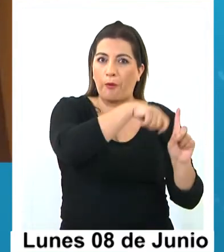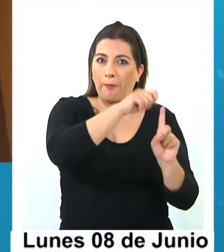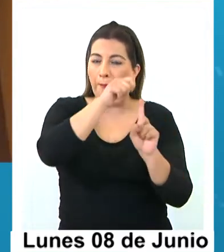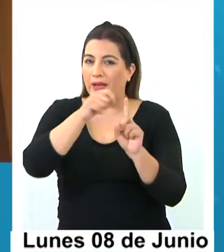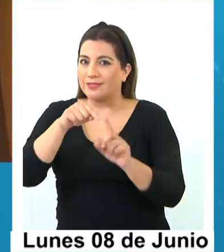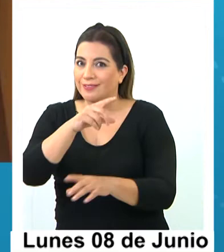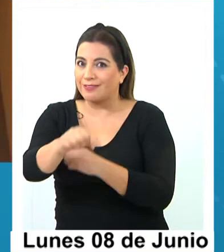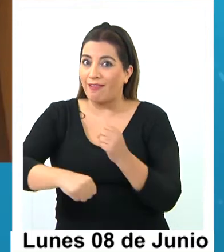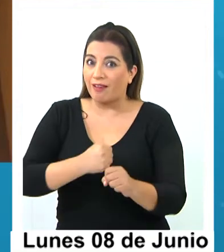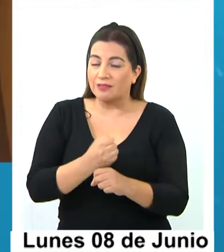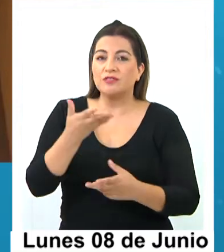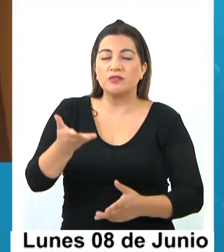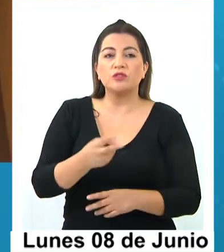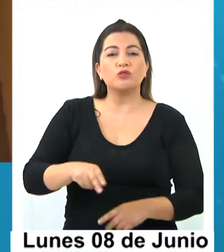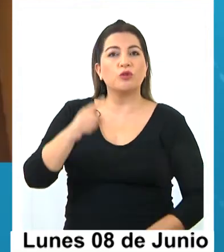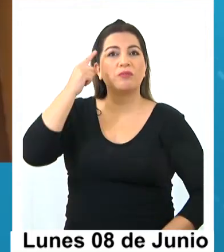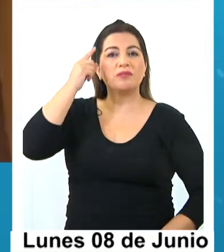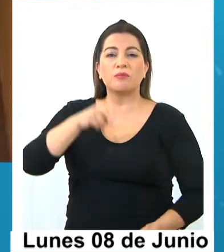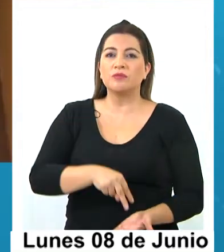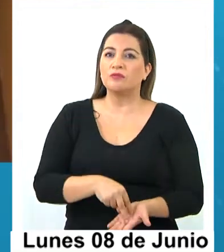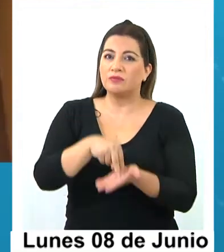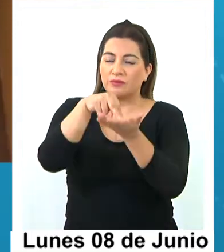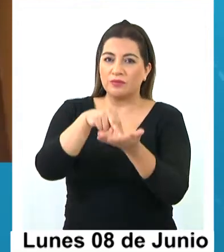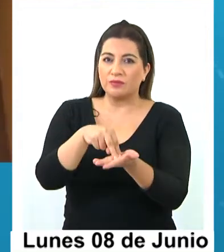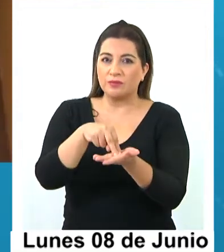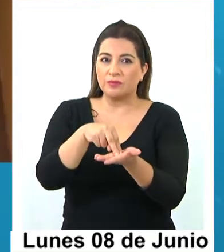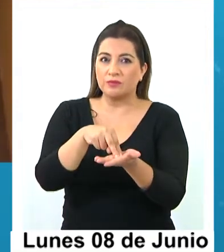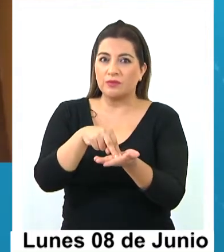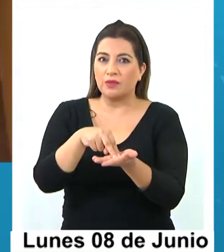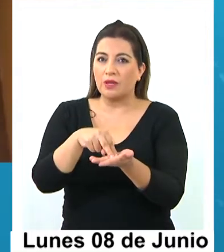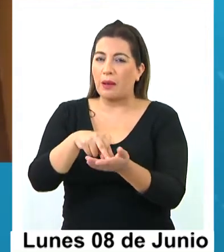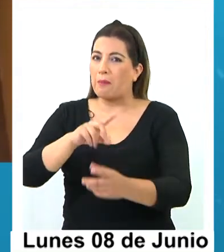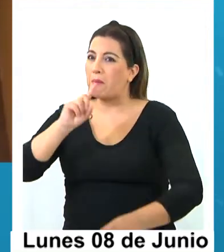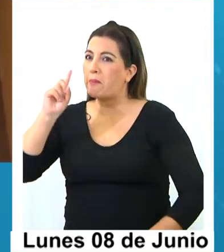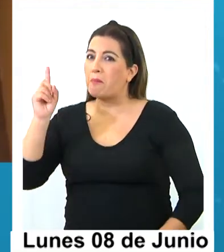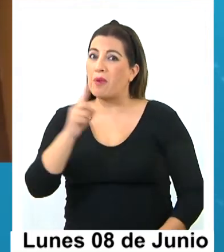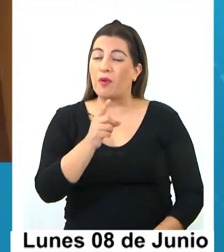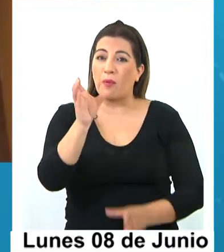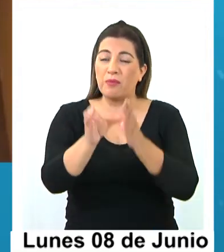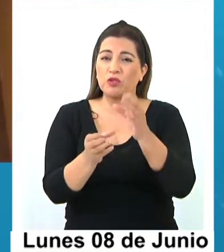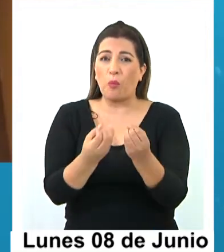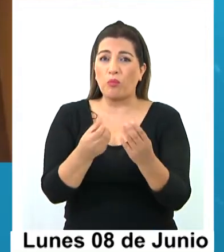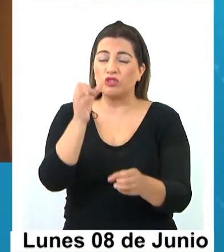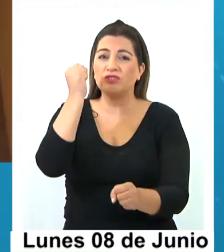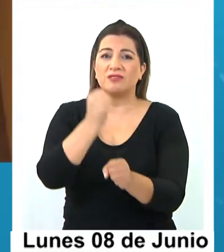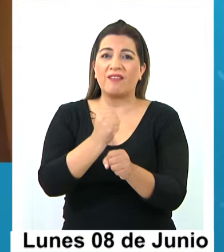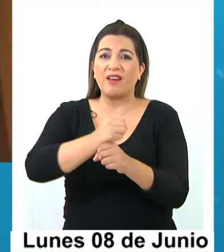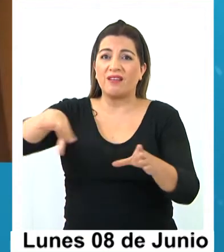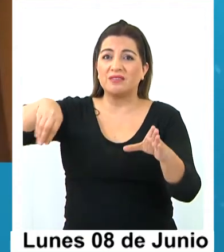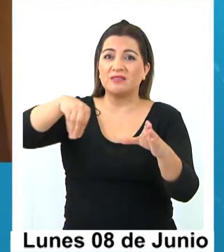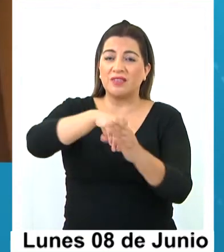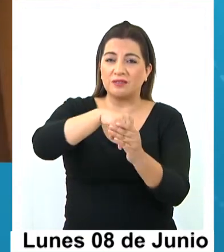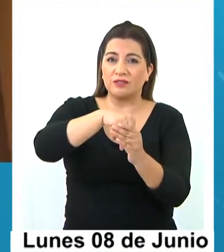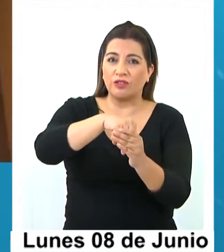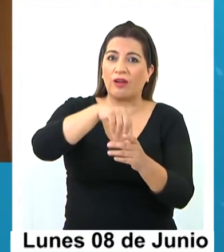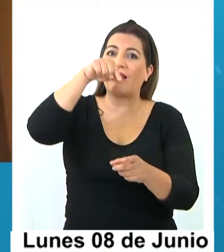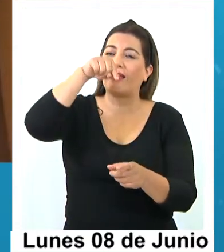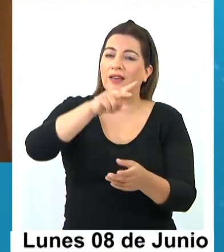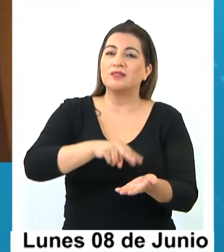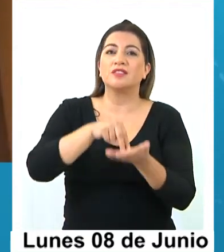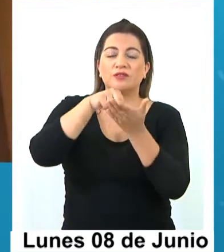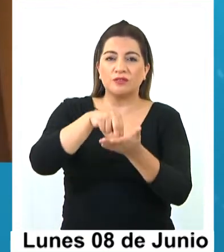meses, y sobre todo si consideramos que la zona franca es el principal empleador de la región, mal que mal, tanto directo como